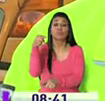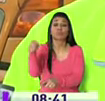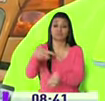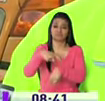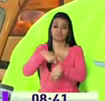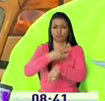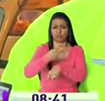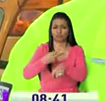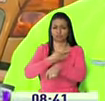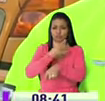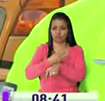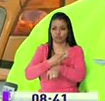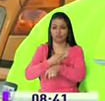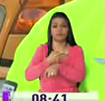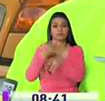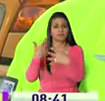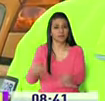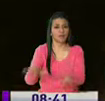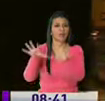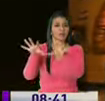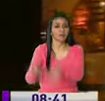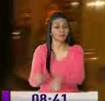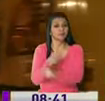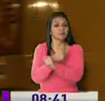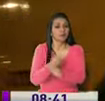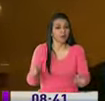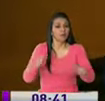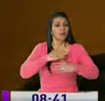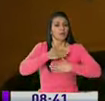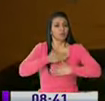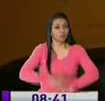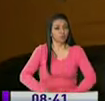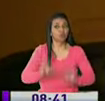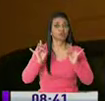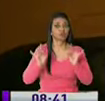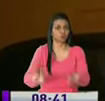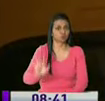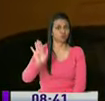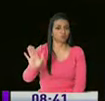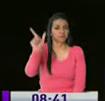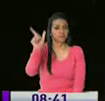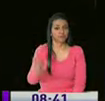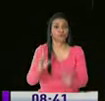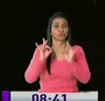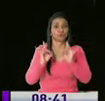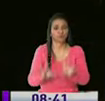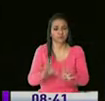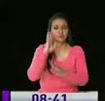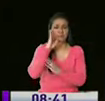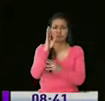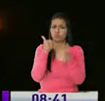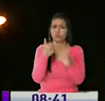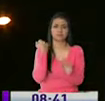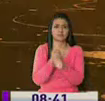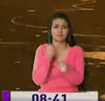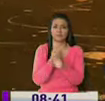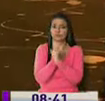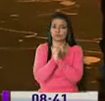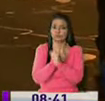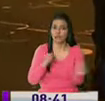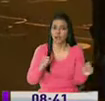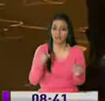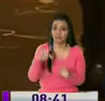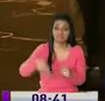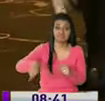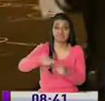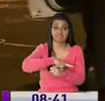aproximadamente 2 horas y media poderle recuperar. En esta ocasión la suerte estuvo del lado de la víctima. La oportuna acción policial evitó que los muchachos malos